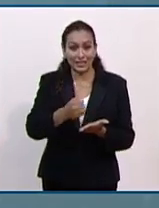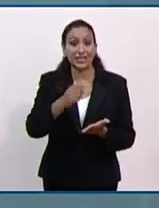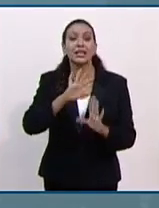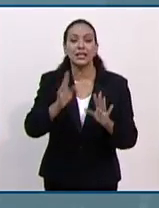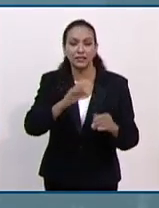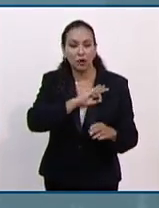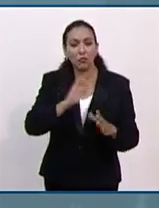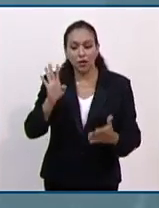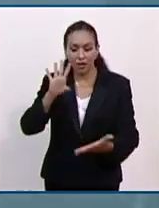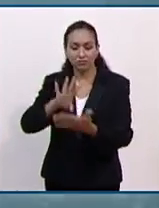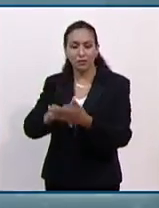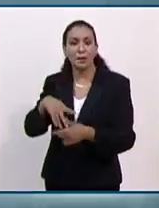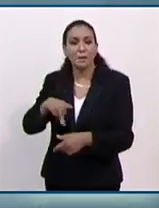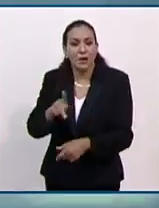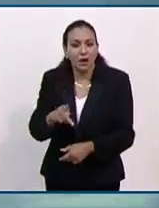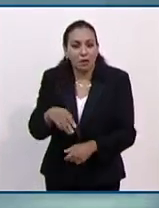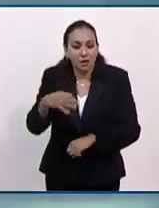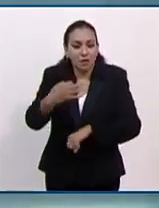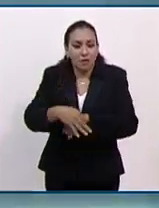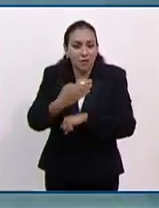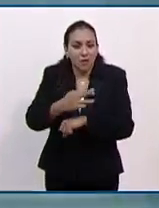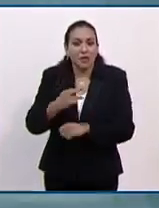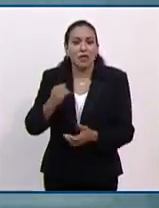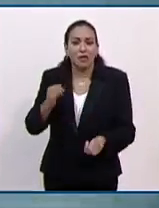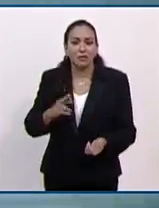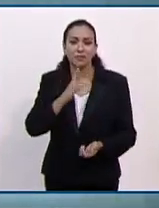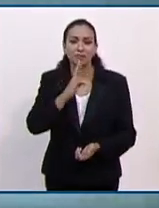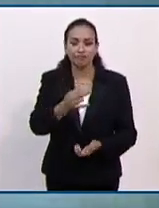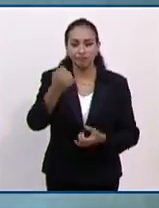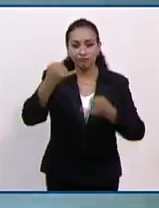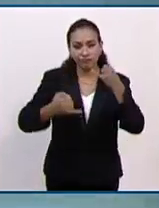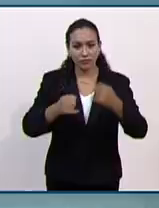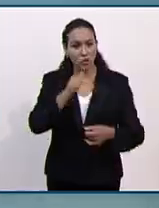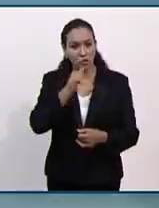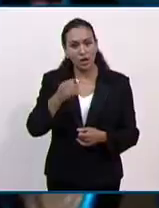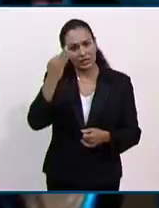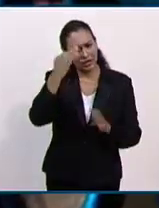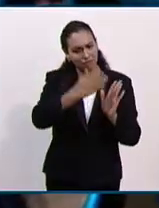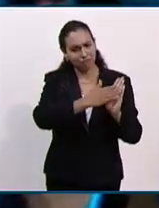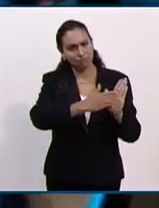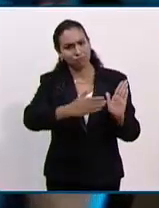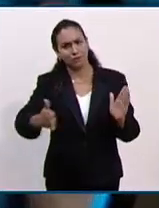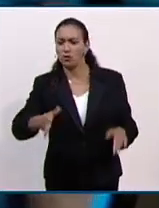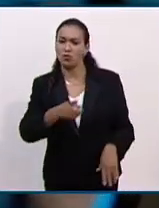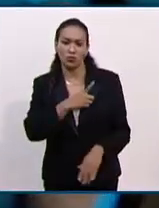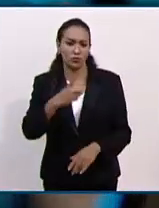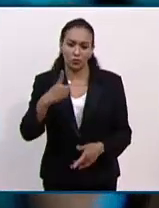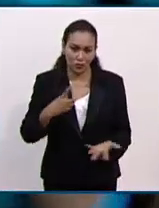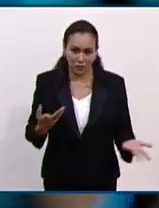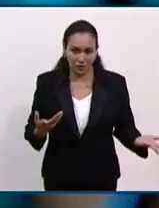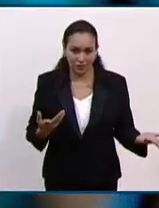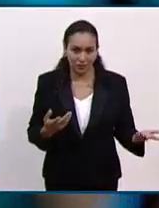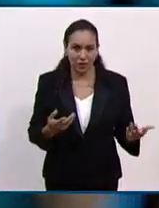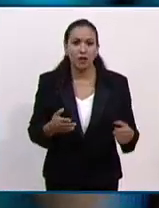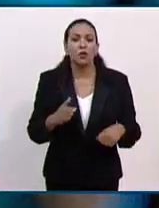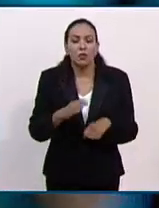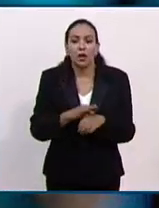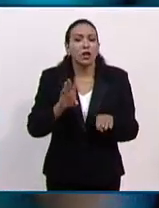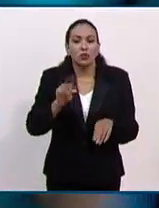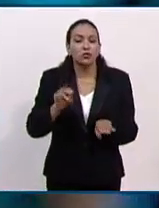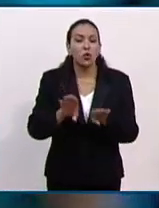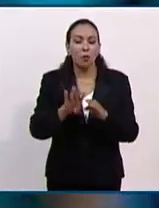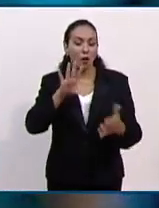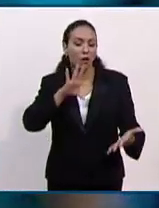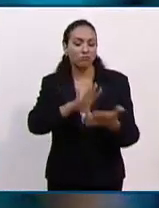ser excepcional y estar justificada. No debe prolongarse de manera excesiva, pues no debe asimilarse a una pena